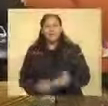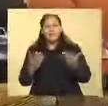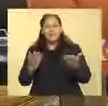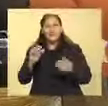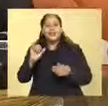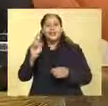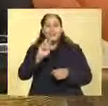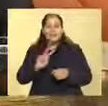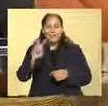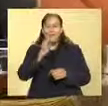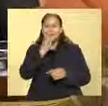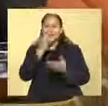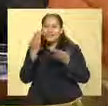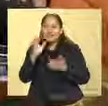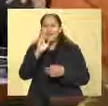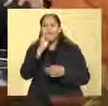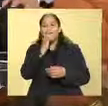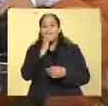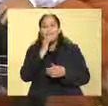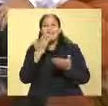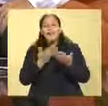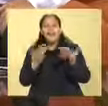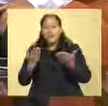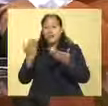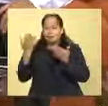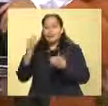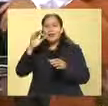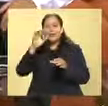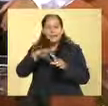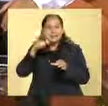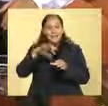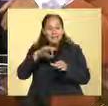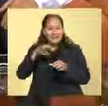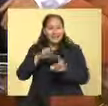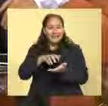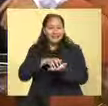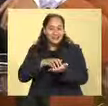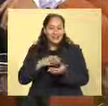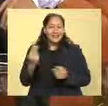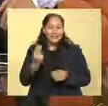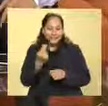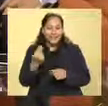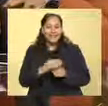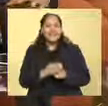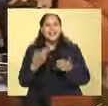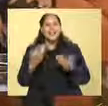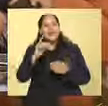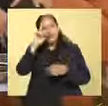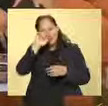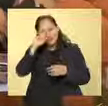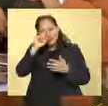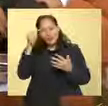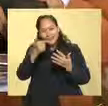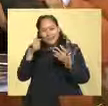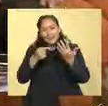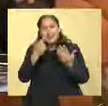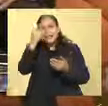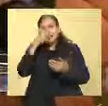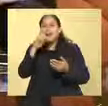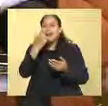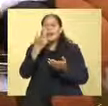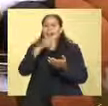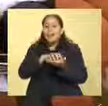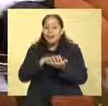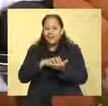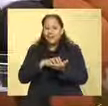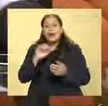ya es viernes, como dice Frank, y ahora toca ahorrar. Ahorrar. ¿Verdad? Ahora, ¿qué tips para ahorrar? Hoy vamos a hablar de los tips para